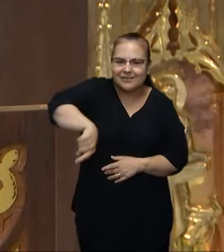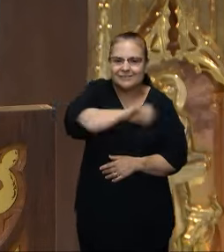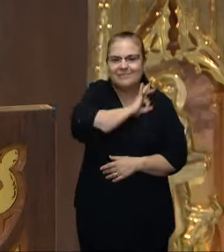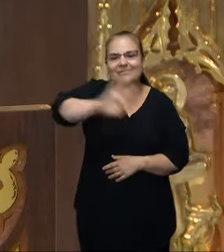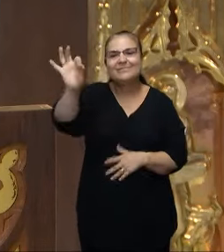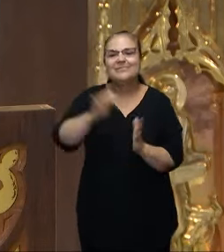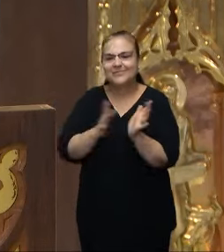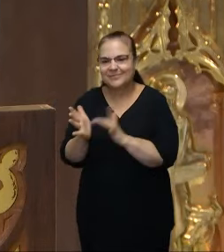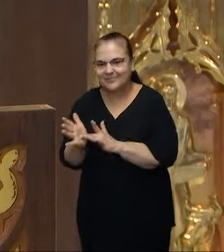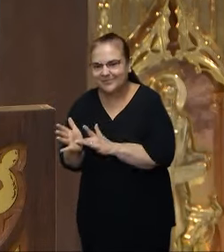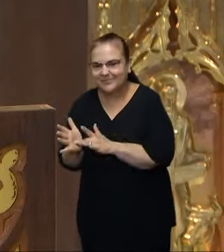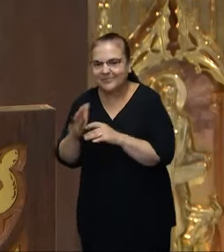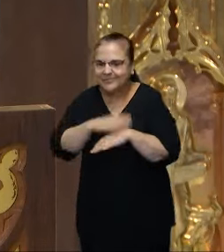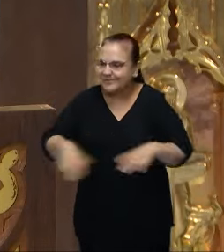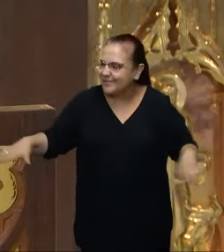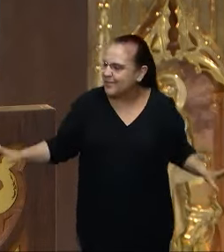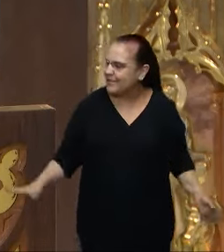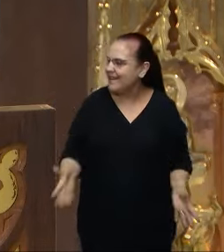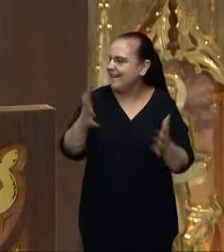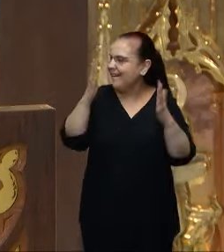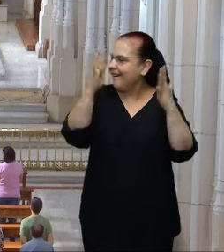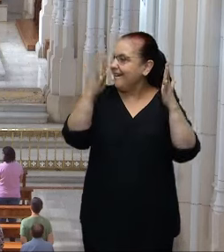Jesucristo aleluya